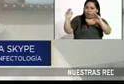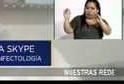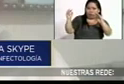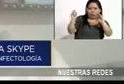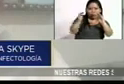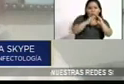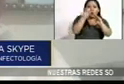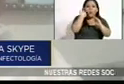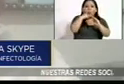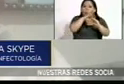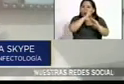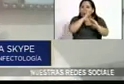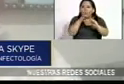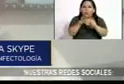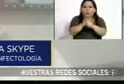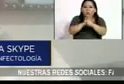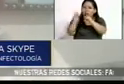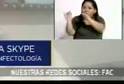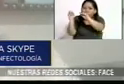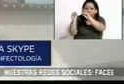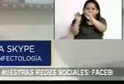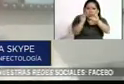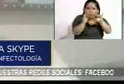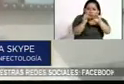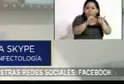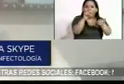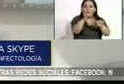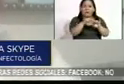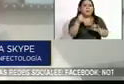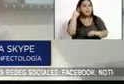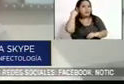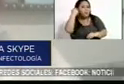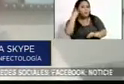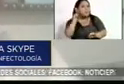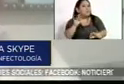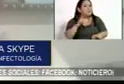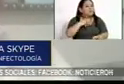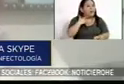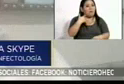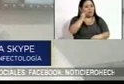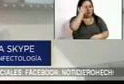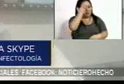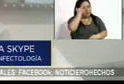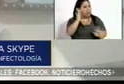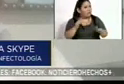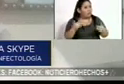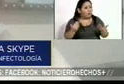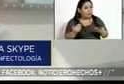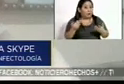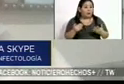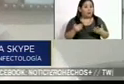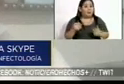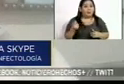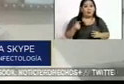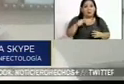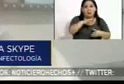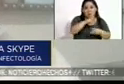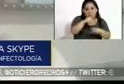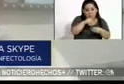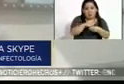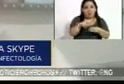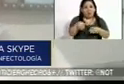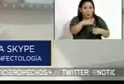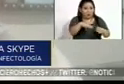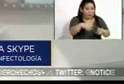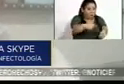el síntoma o la sintomatología más importante para reconocer esta enfermedad dentro de los establecimientos